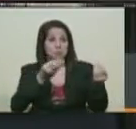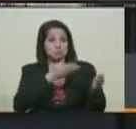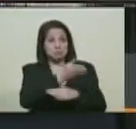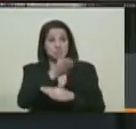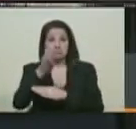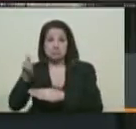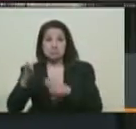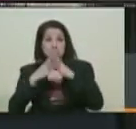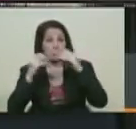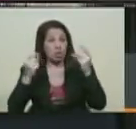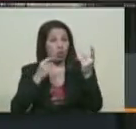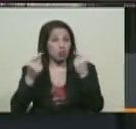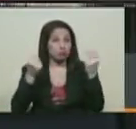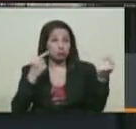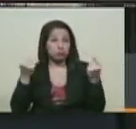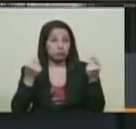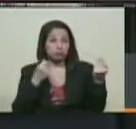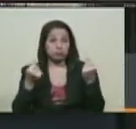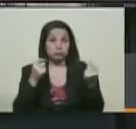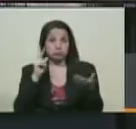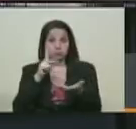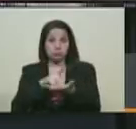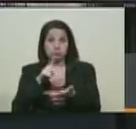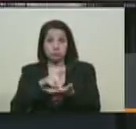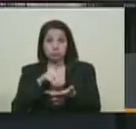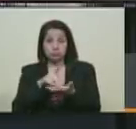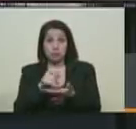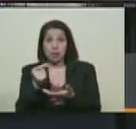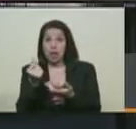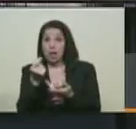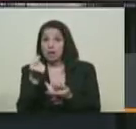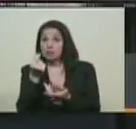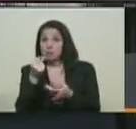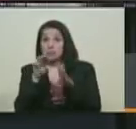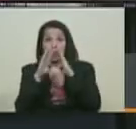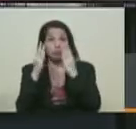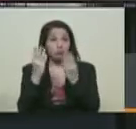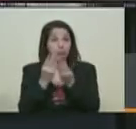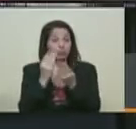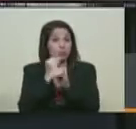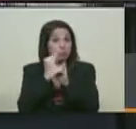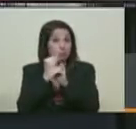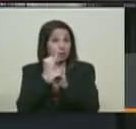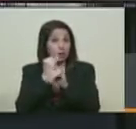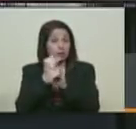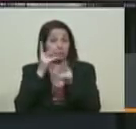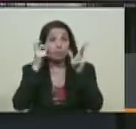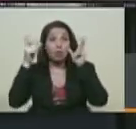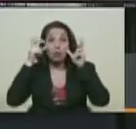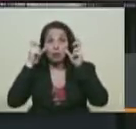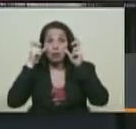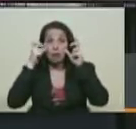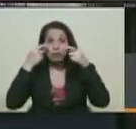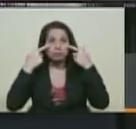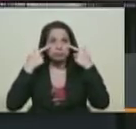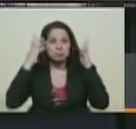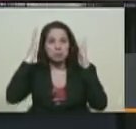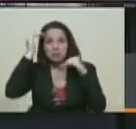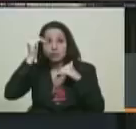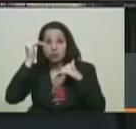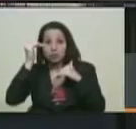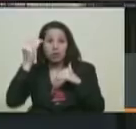sectores, factores económicos que participan de las criptomonedas del mundo, atención que me escuchan, a través de Facebook